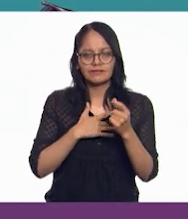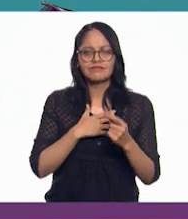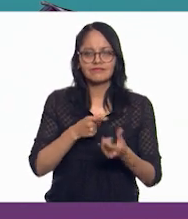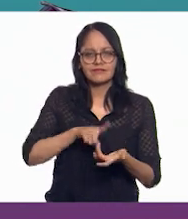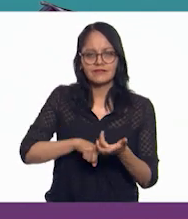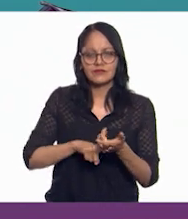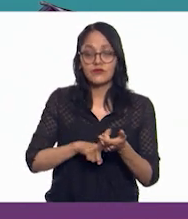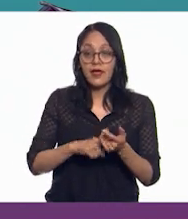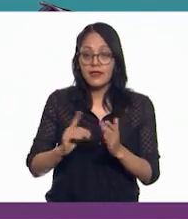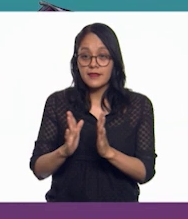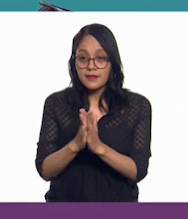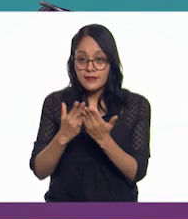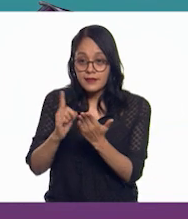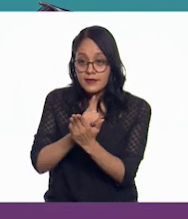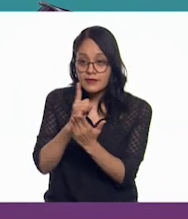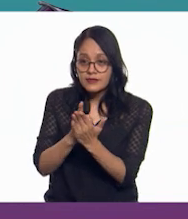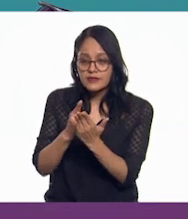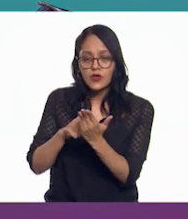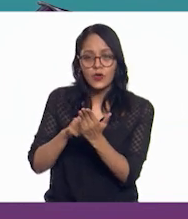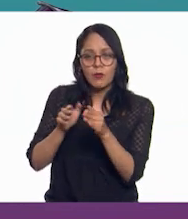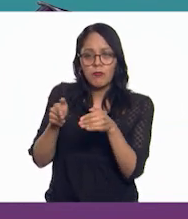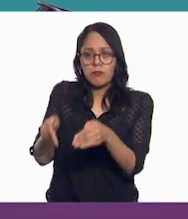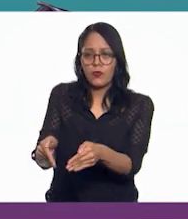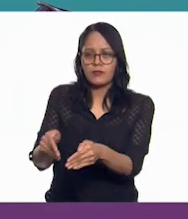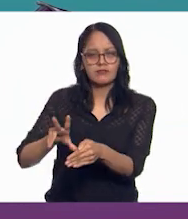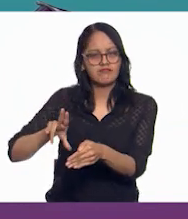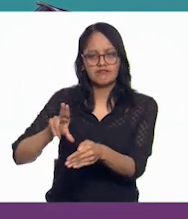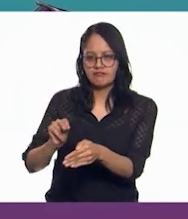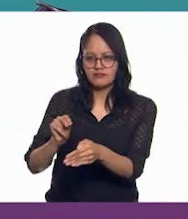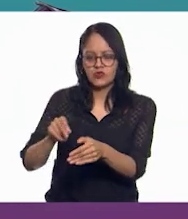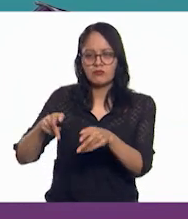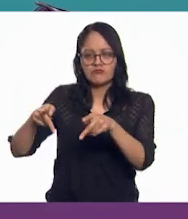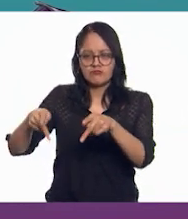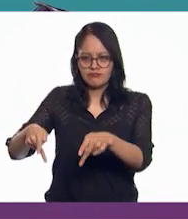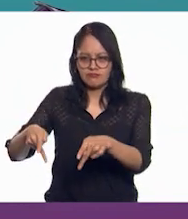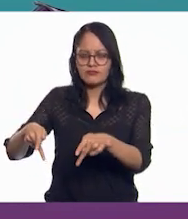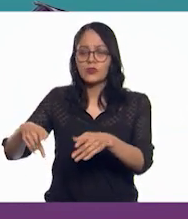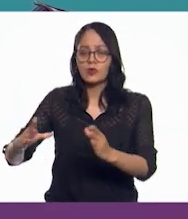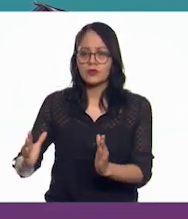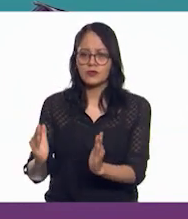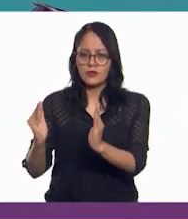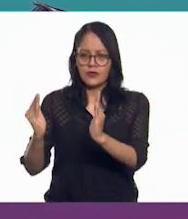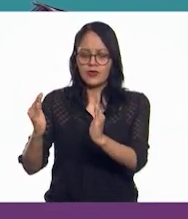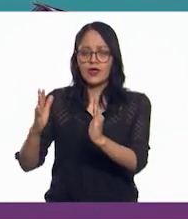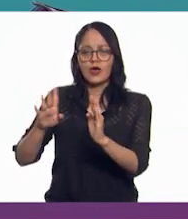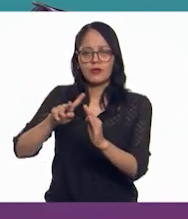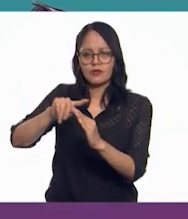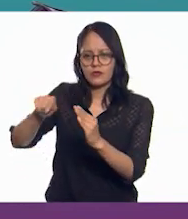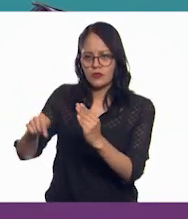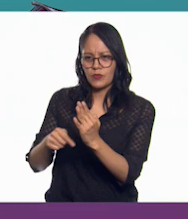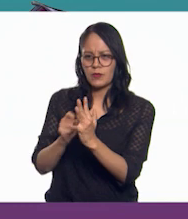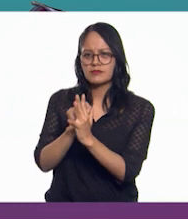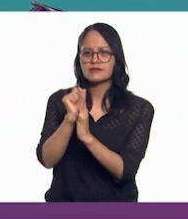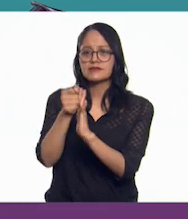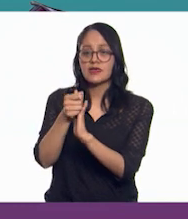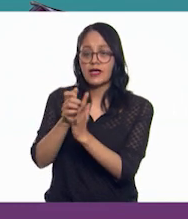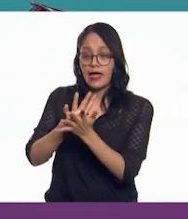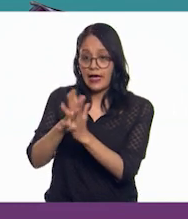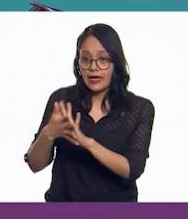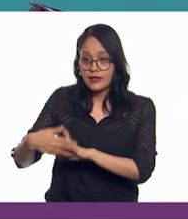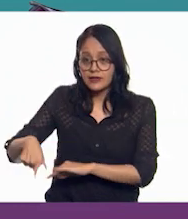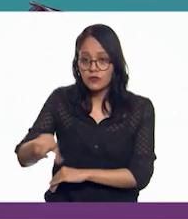Diccionario, no eres tumba, sepulcro, féretro, túmulo, mausoleo, sino